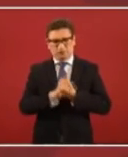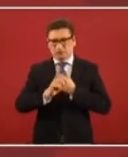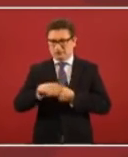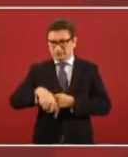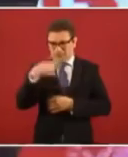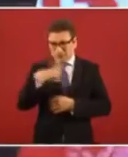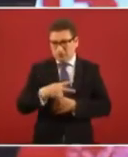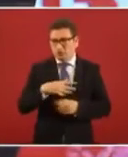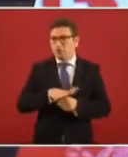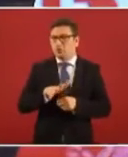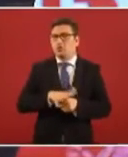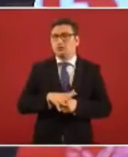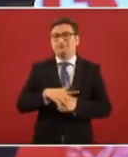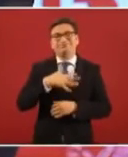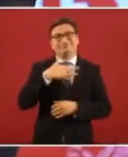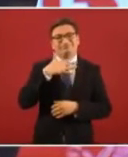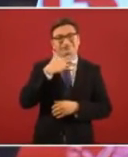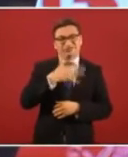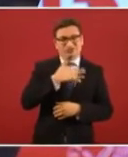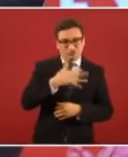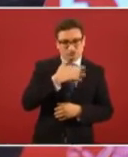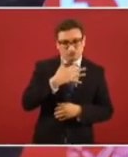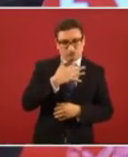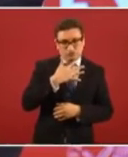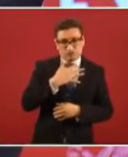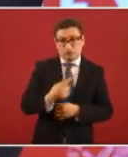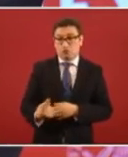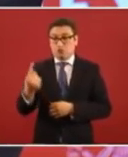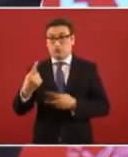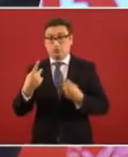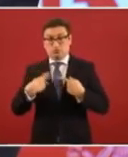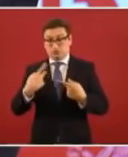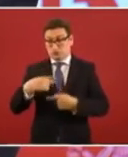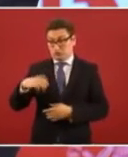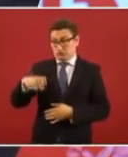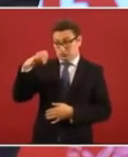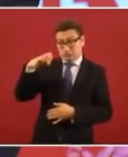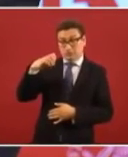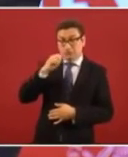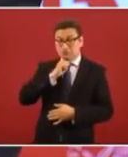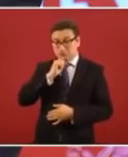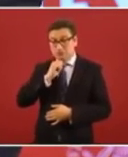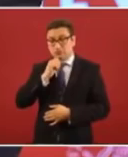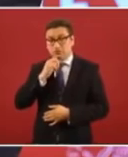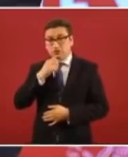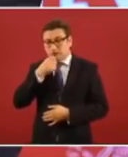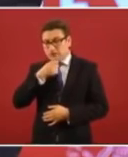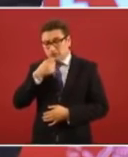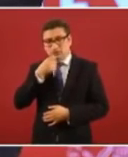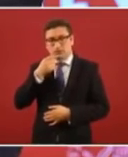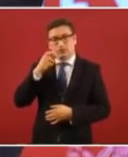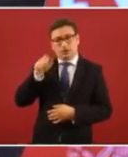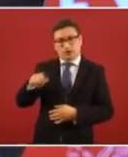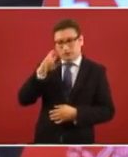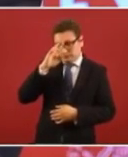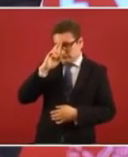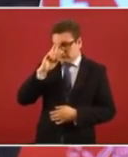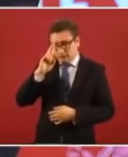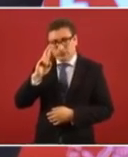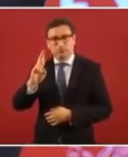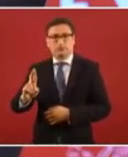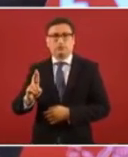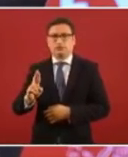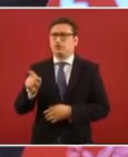no un adulto mayor, que merece todo mi respeto, independientemente de